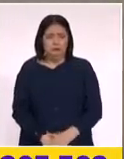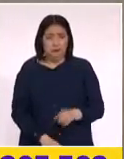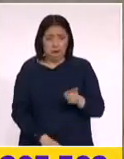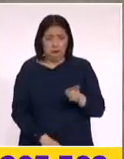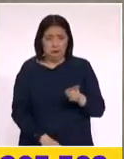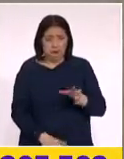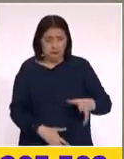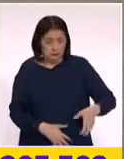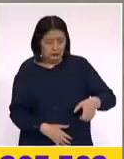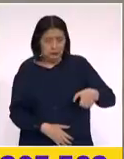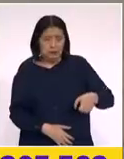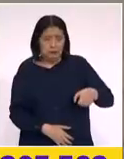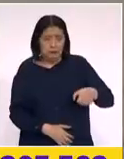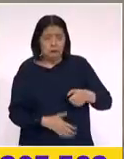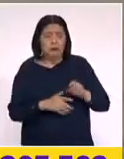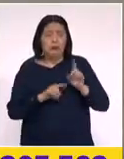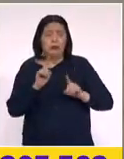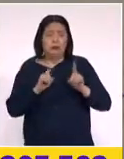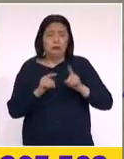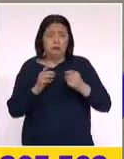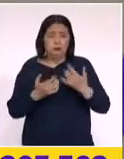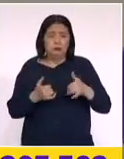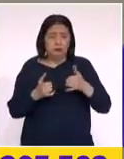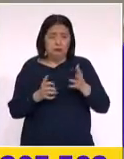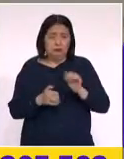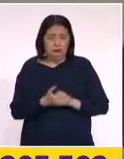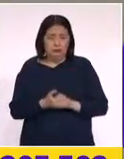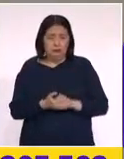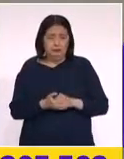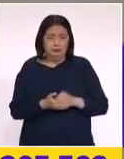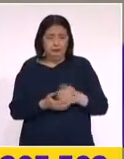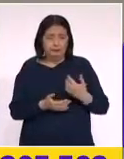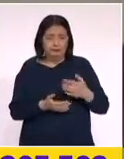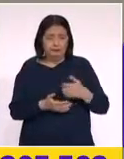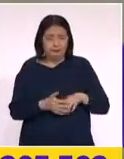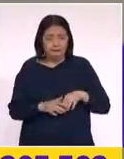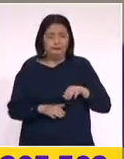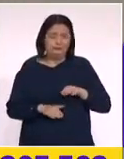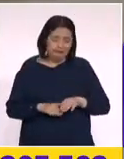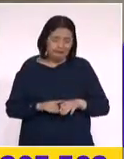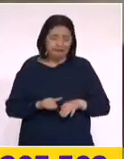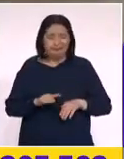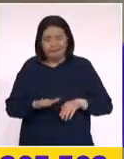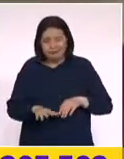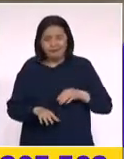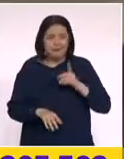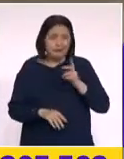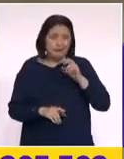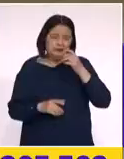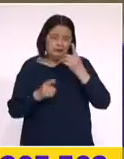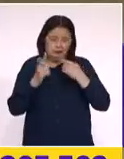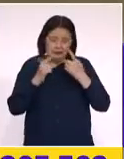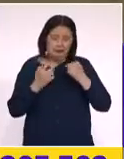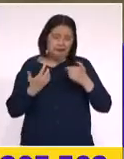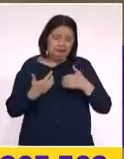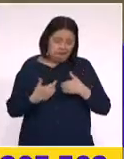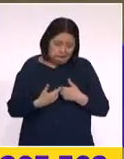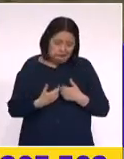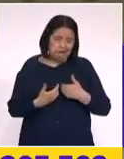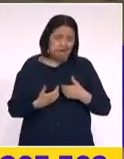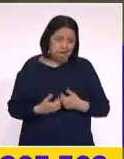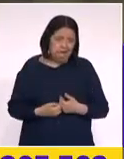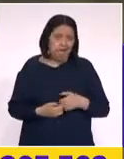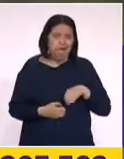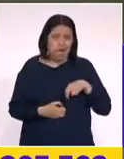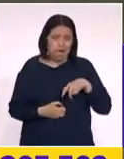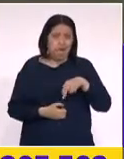Cargando solo una bolsa con algunos de sus juguetes, en sus pesados pasos y su llanto se refleja el cansancio de tanto